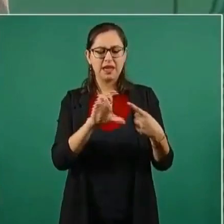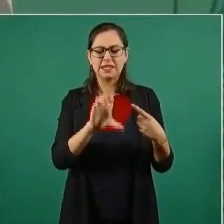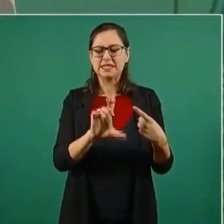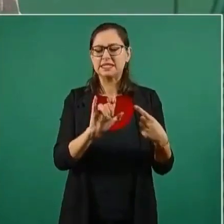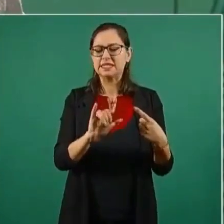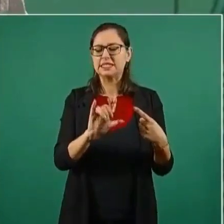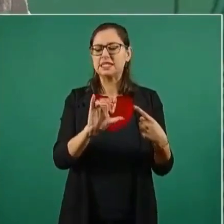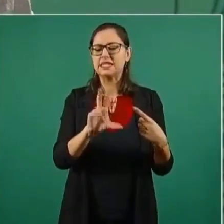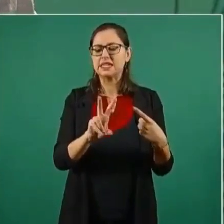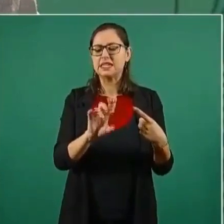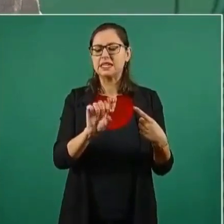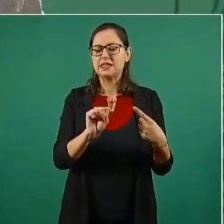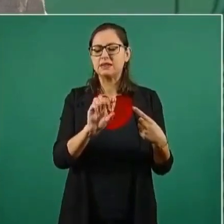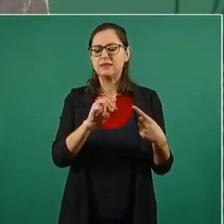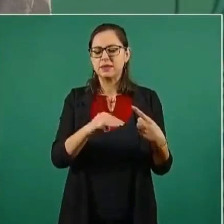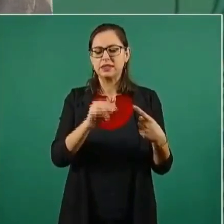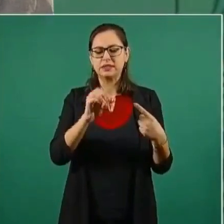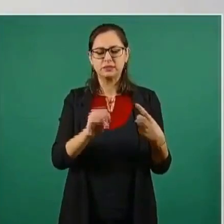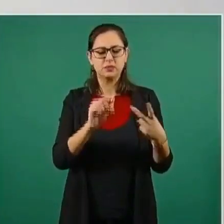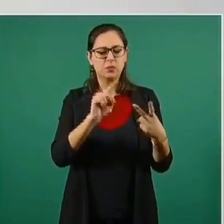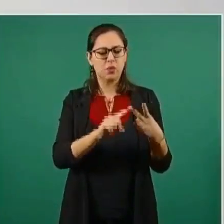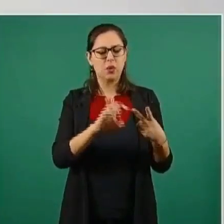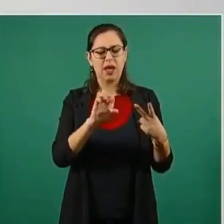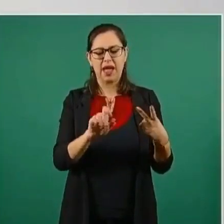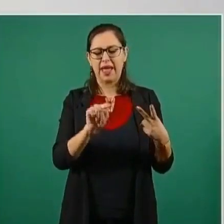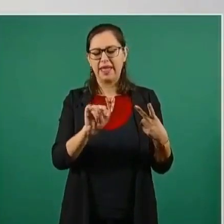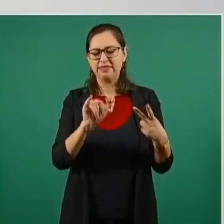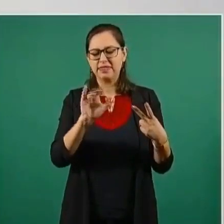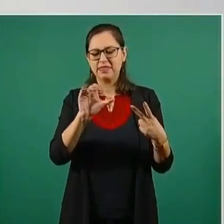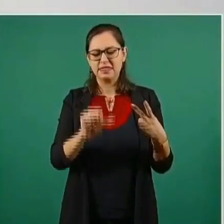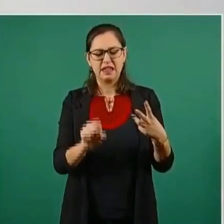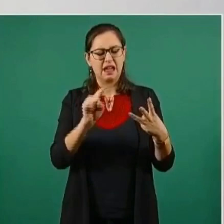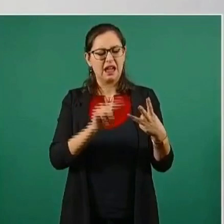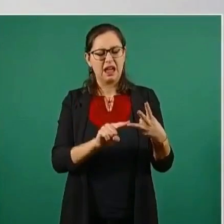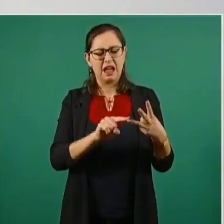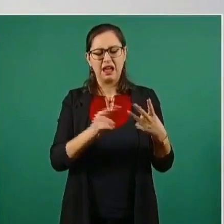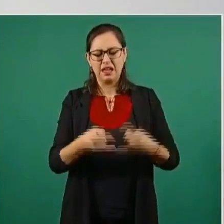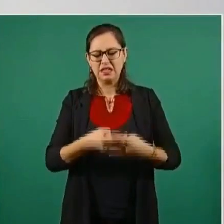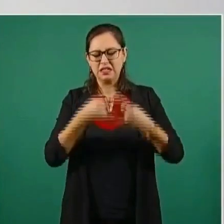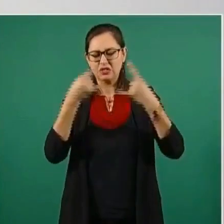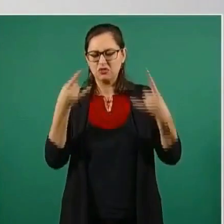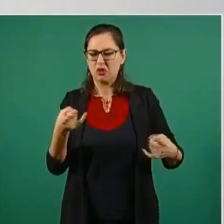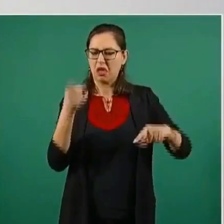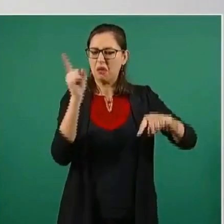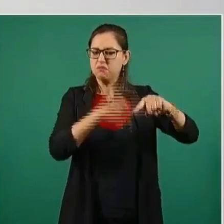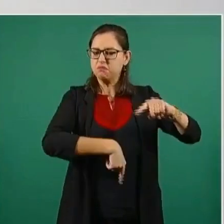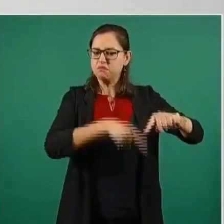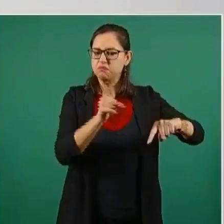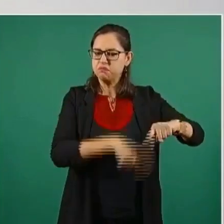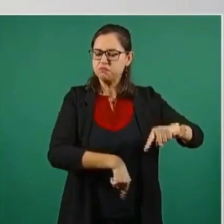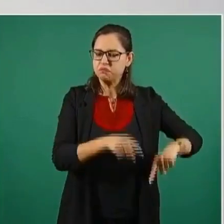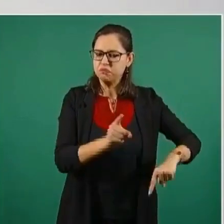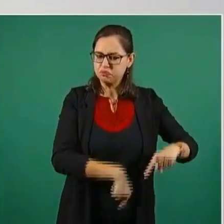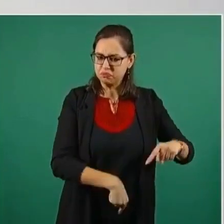el que declararan el fin de la historia. No, fue un plan